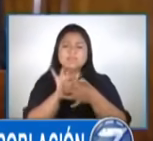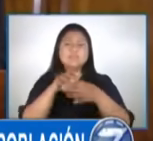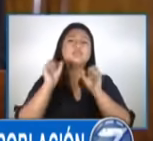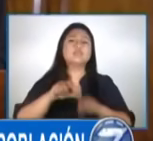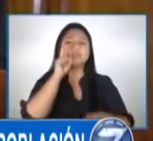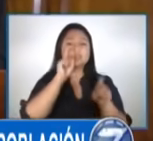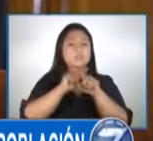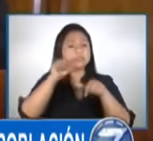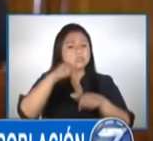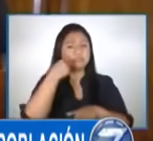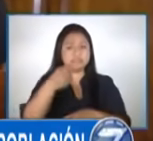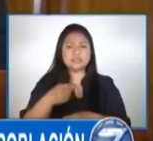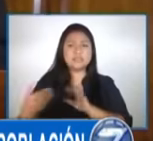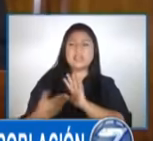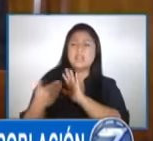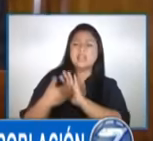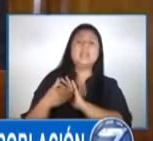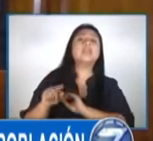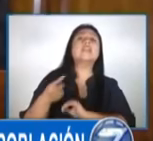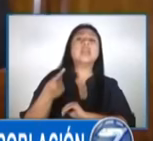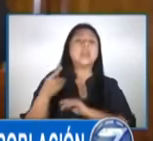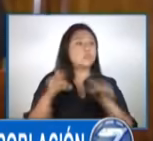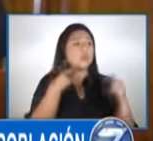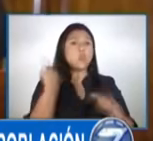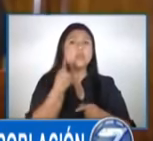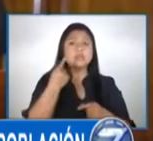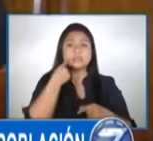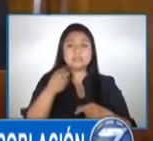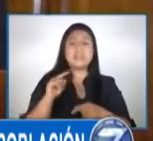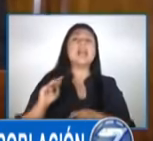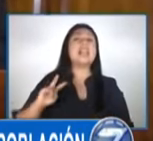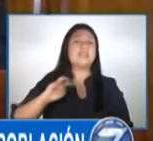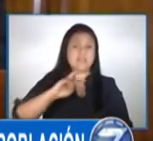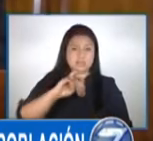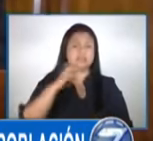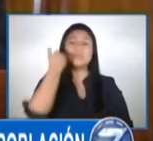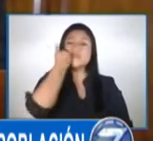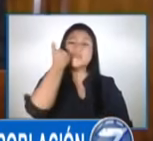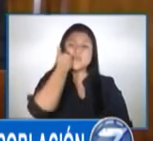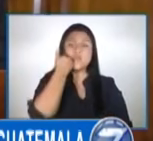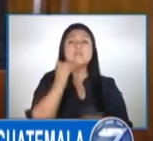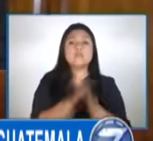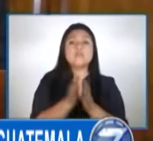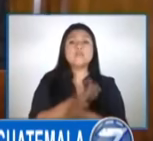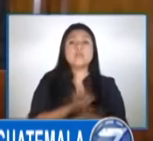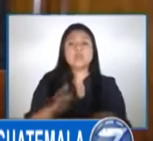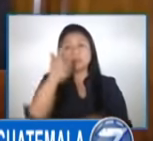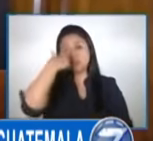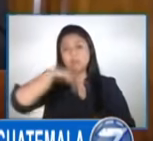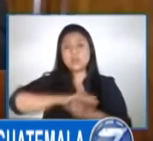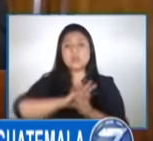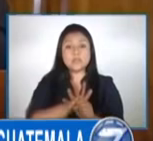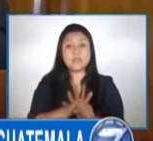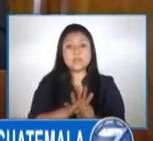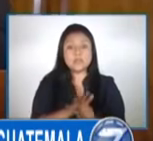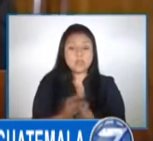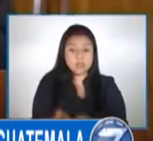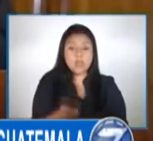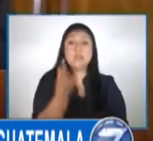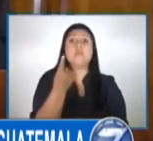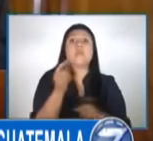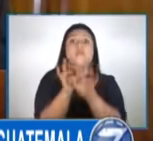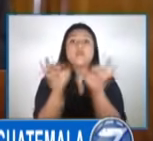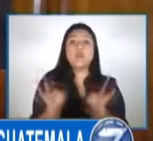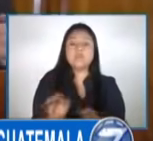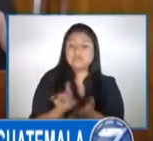un gran enemigo, y el enemigo que tenemos en común es ese virus que nos causa la muerte por el COVID-19. La única forma